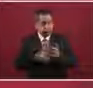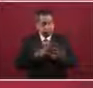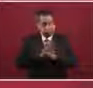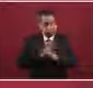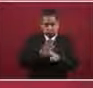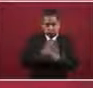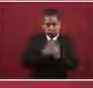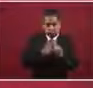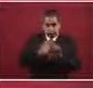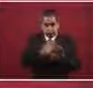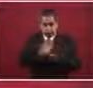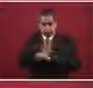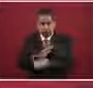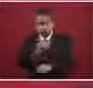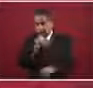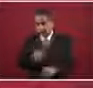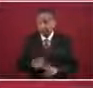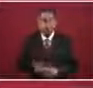reformas.